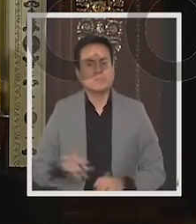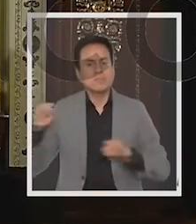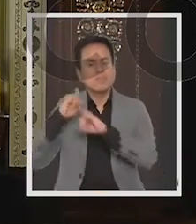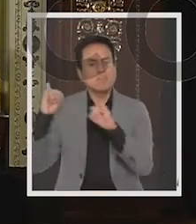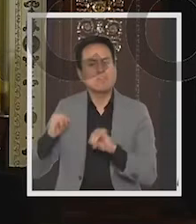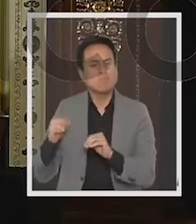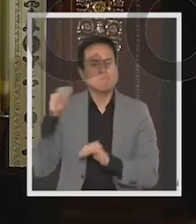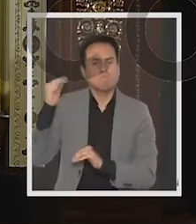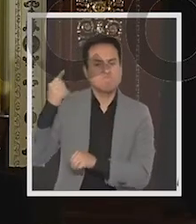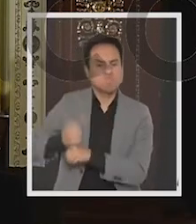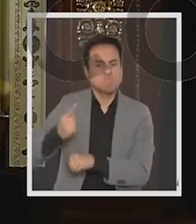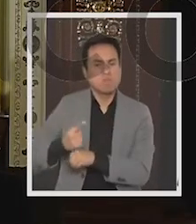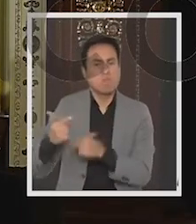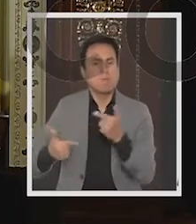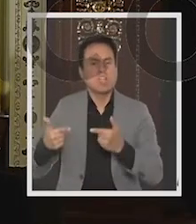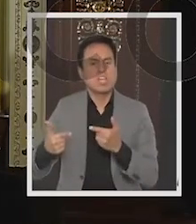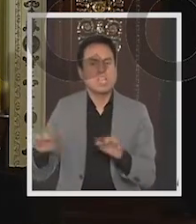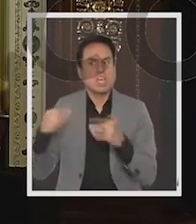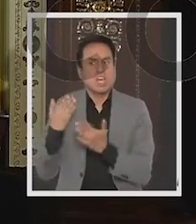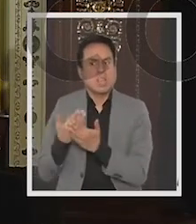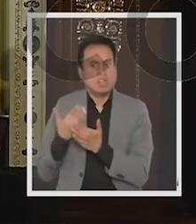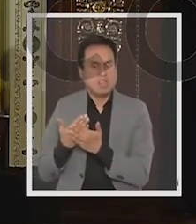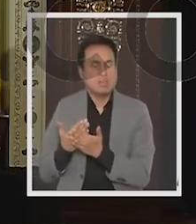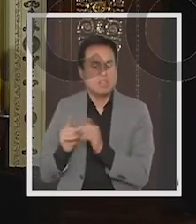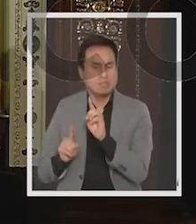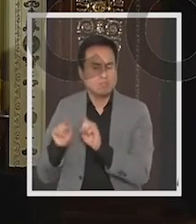mediante la politiquería.